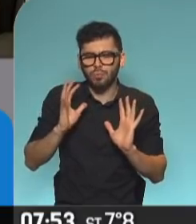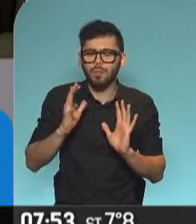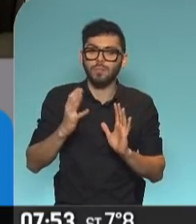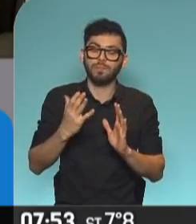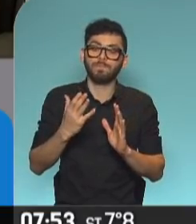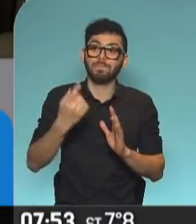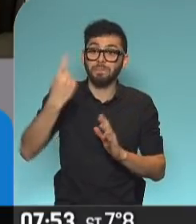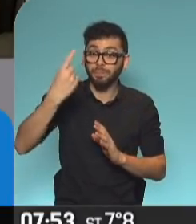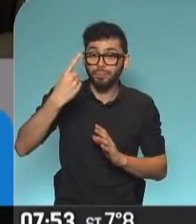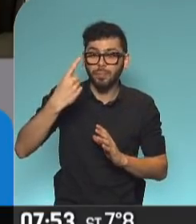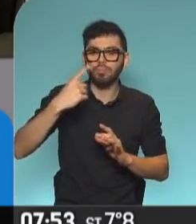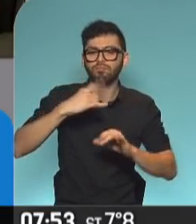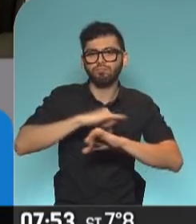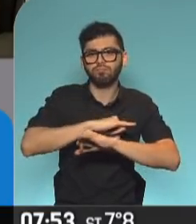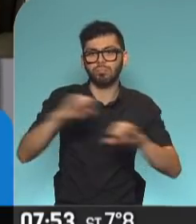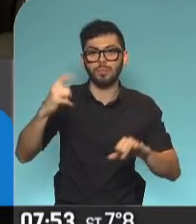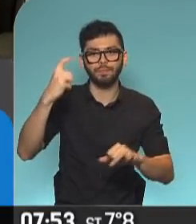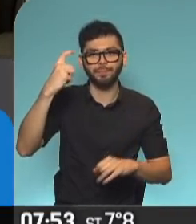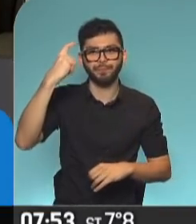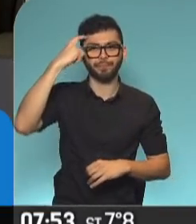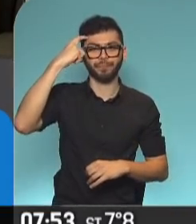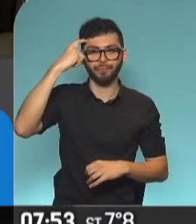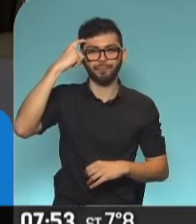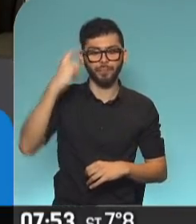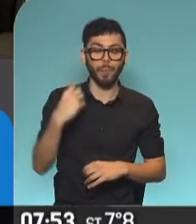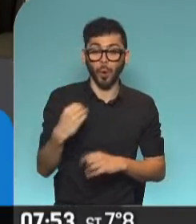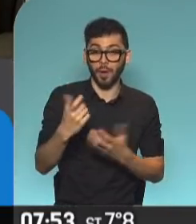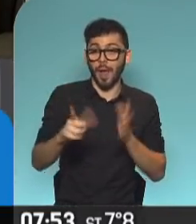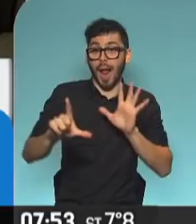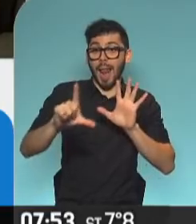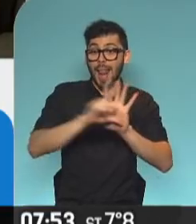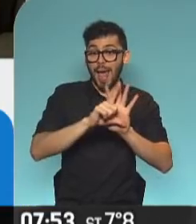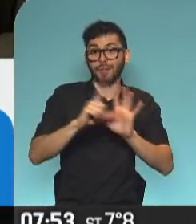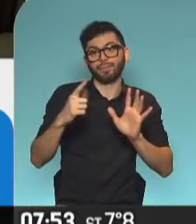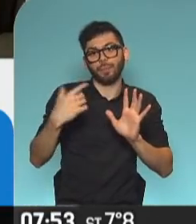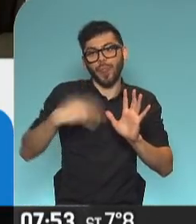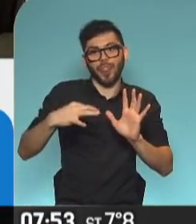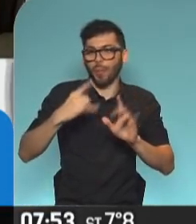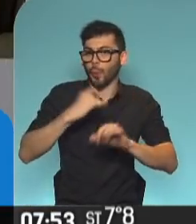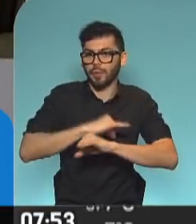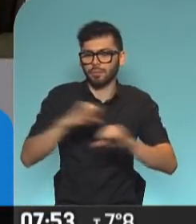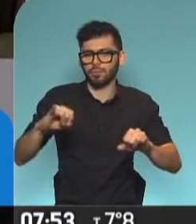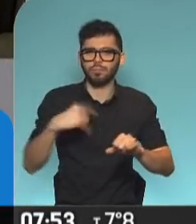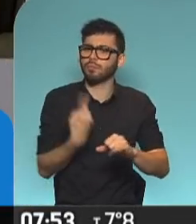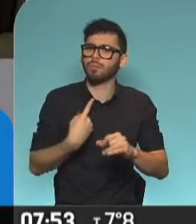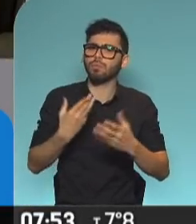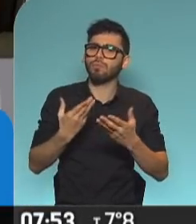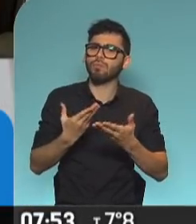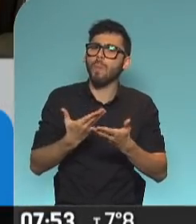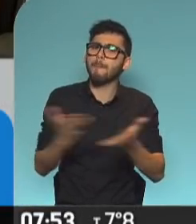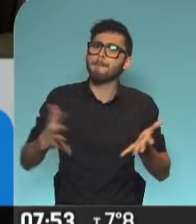actividad, concientizar, porque es una de las actividades que la ley de creación establece. Tenemos políticas públicas muy